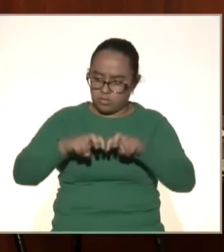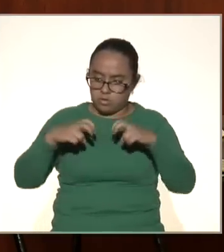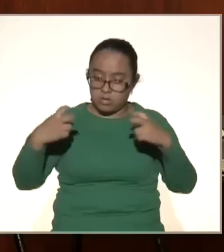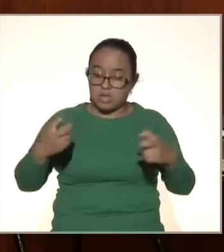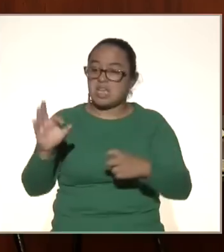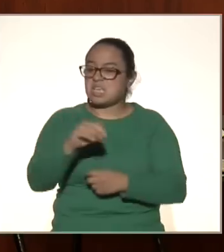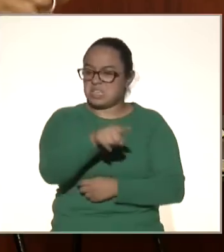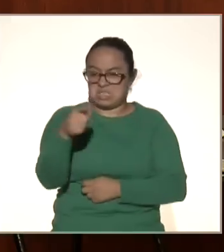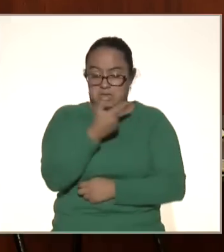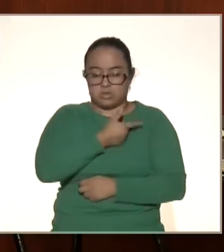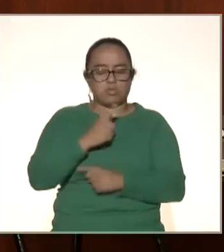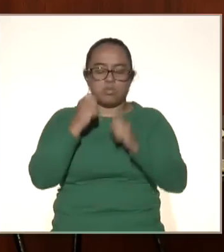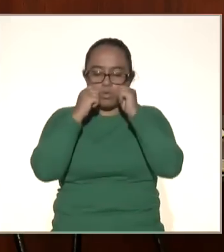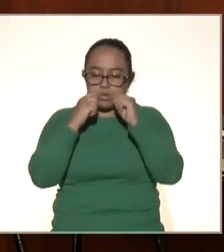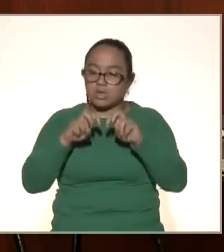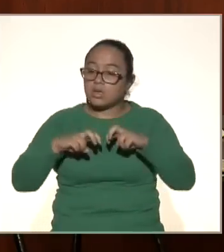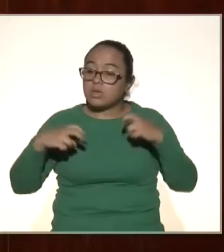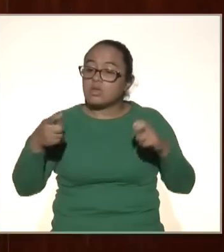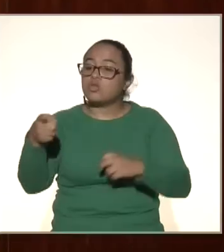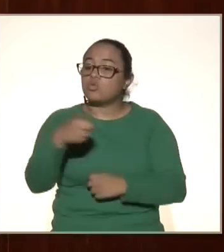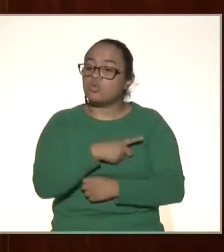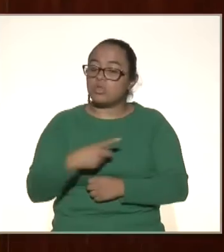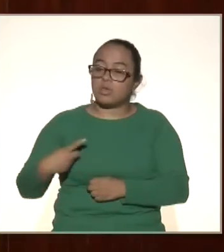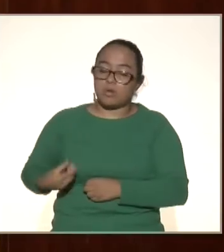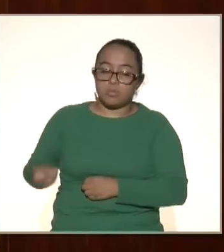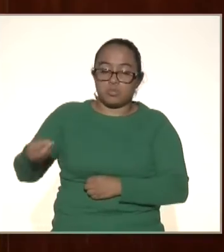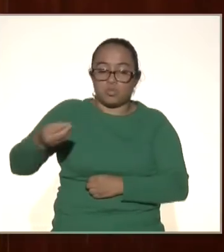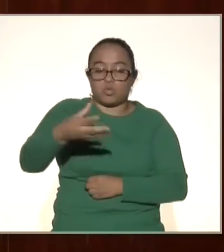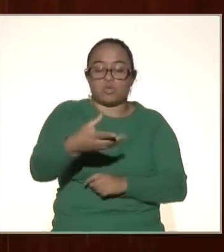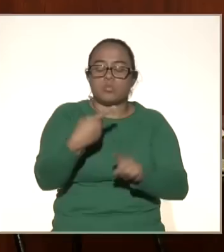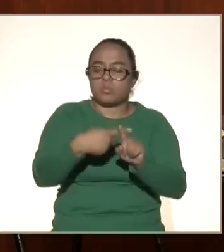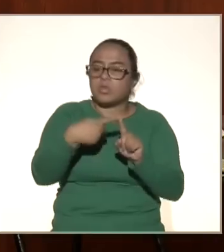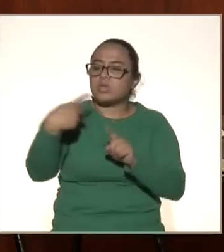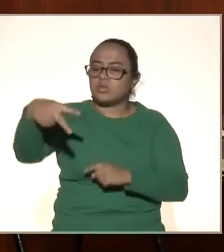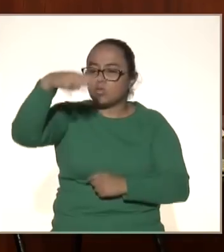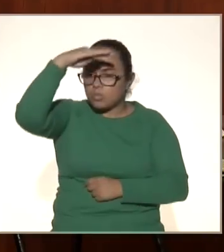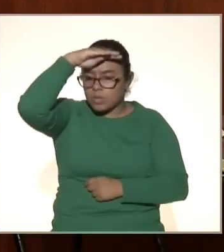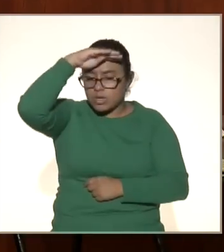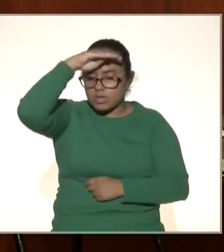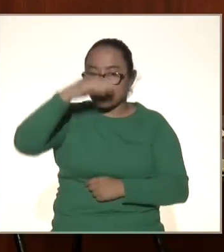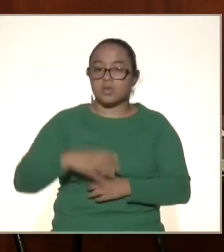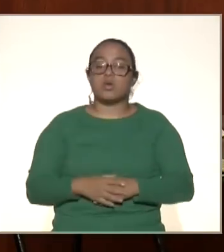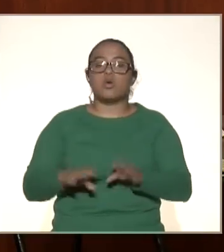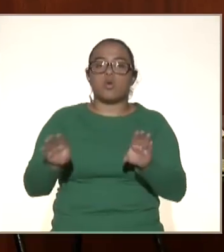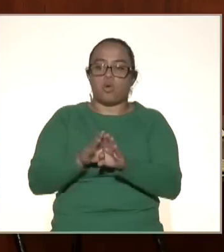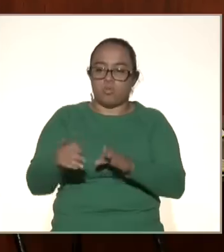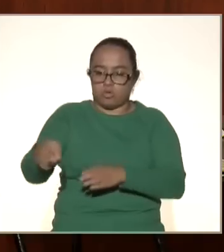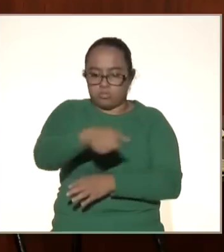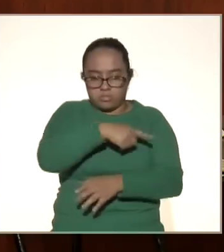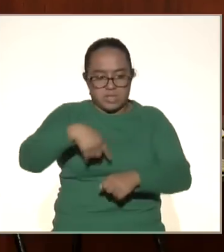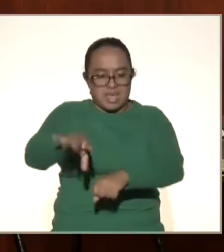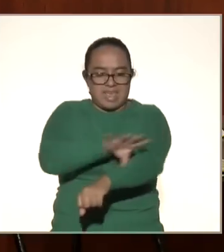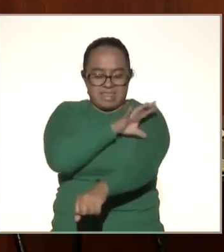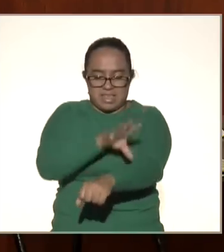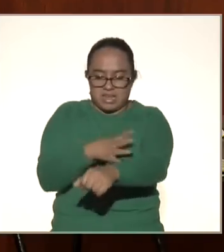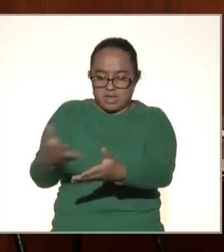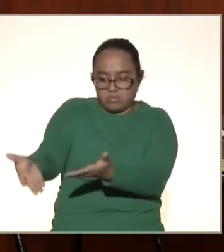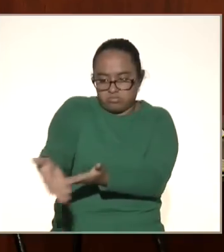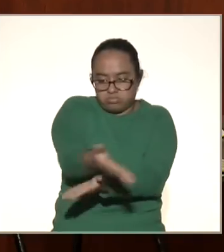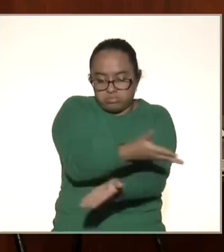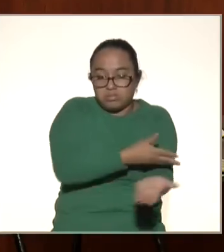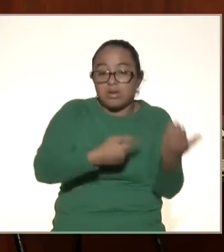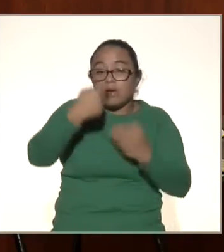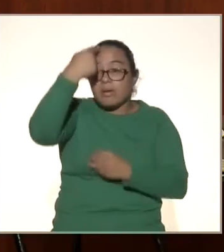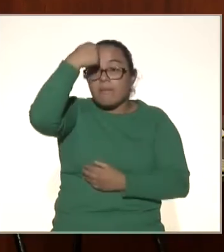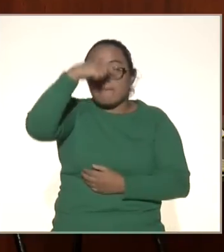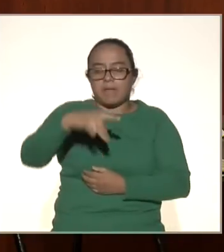les repate, y a cada uno va a tener que dar un pensamiento. Entonces es, ¿cómo muevo la energía para que se genere una